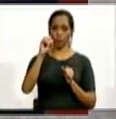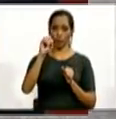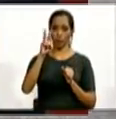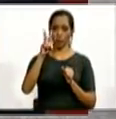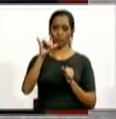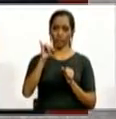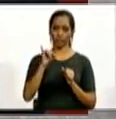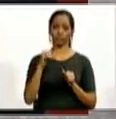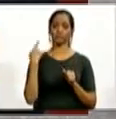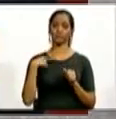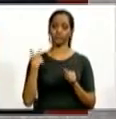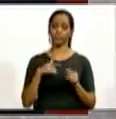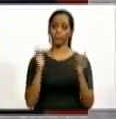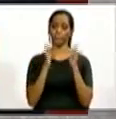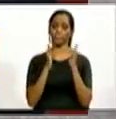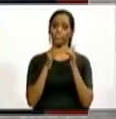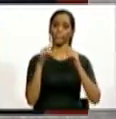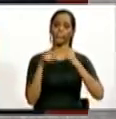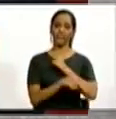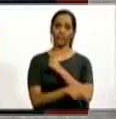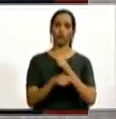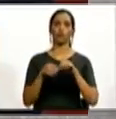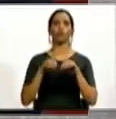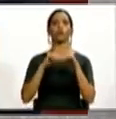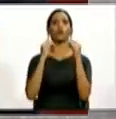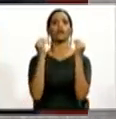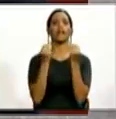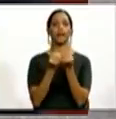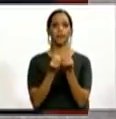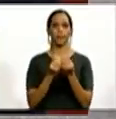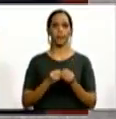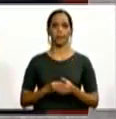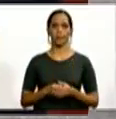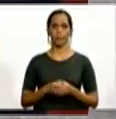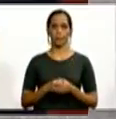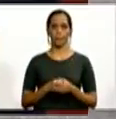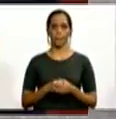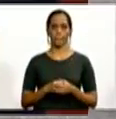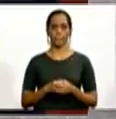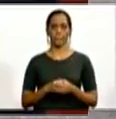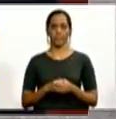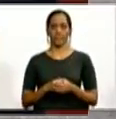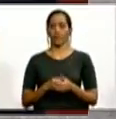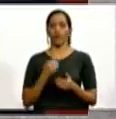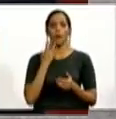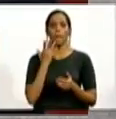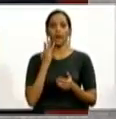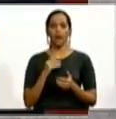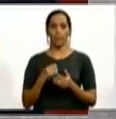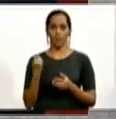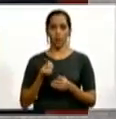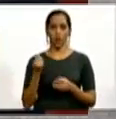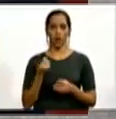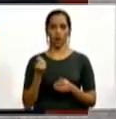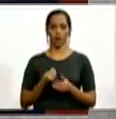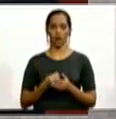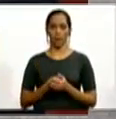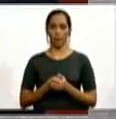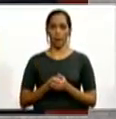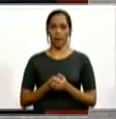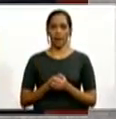estrecho con los organismos, digamos, de los law enforcement, agencias, por ejemplo, como Homeland